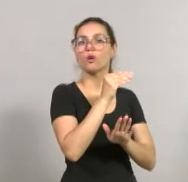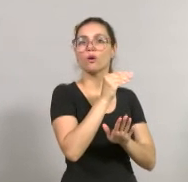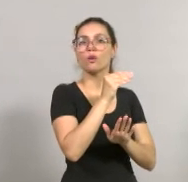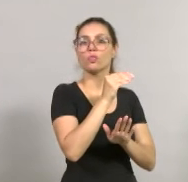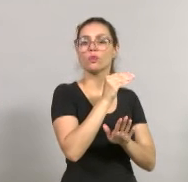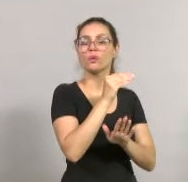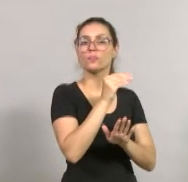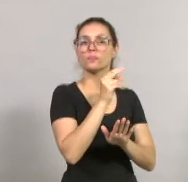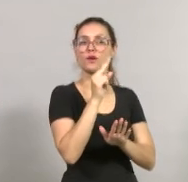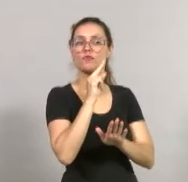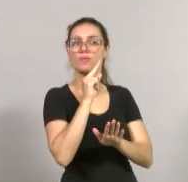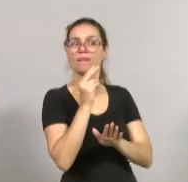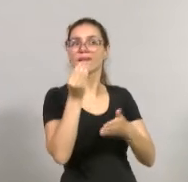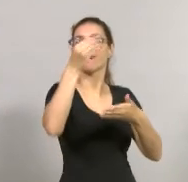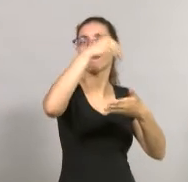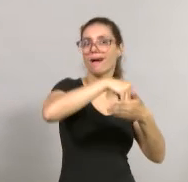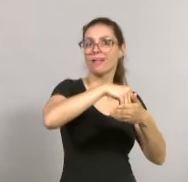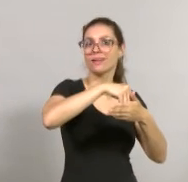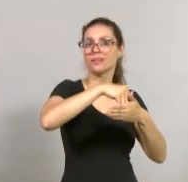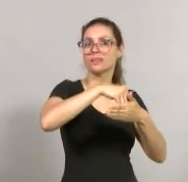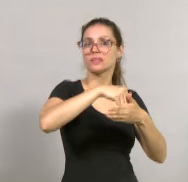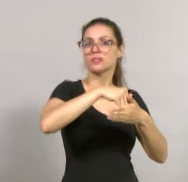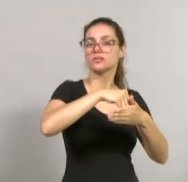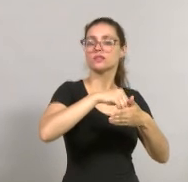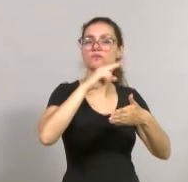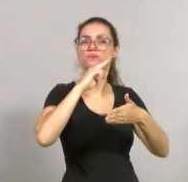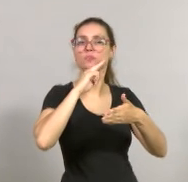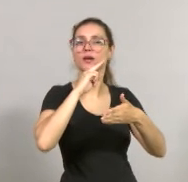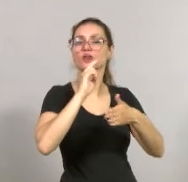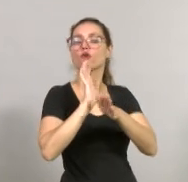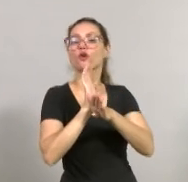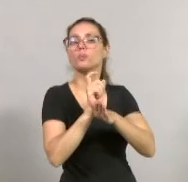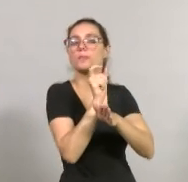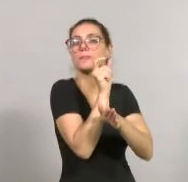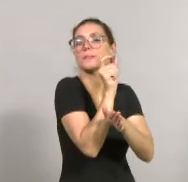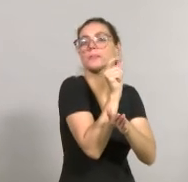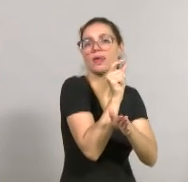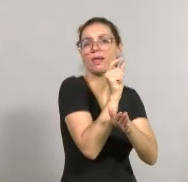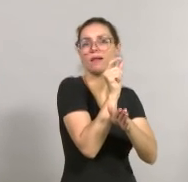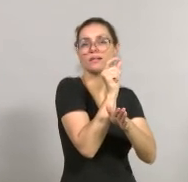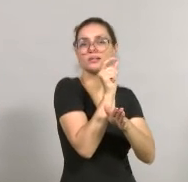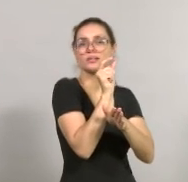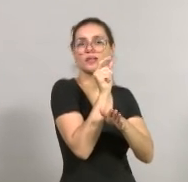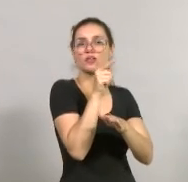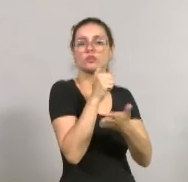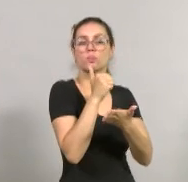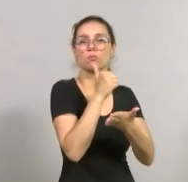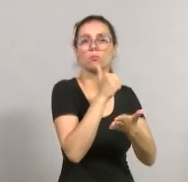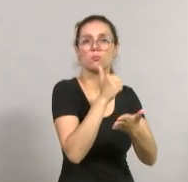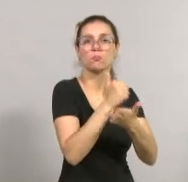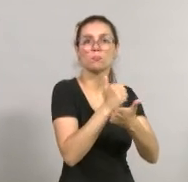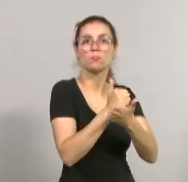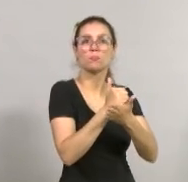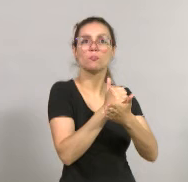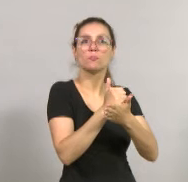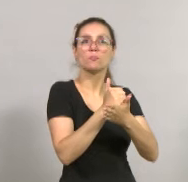a lo femenino y lo femenino como una parte que debería sentirse representada por ese genérico masculino